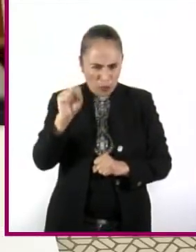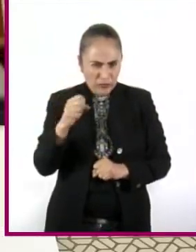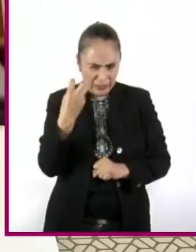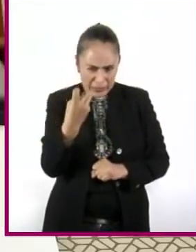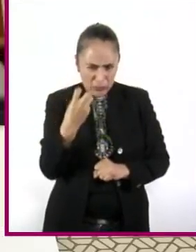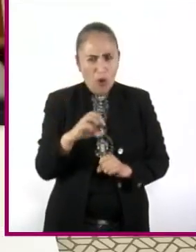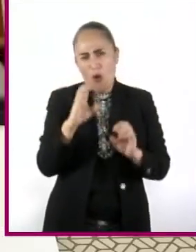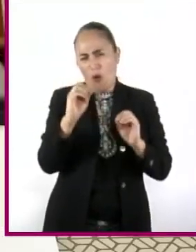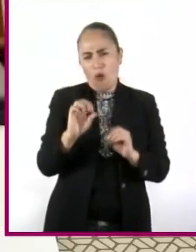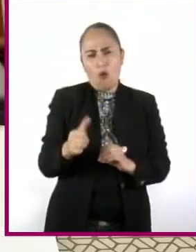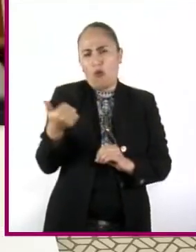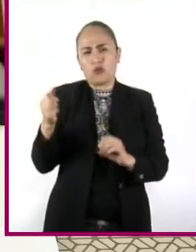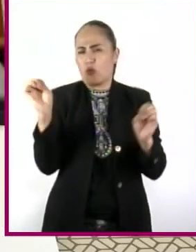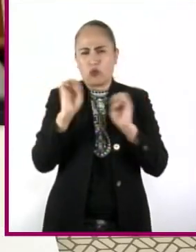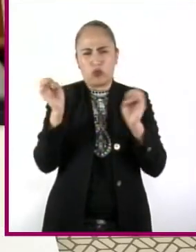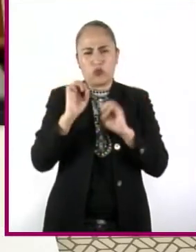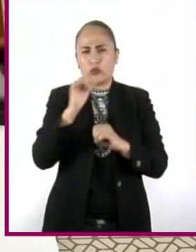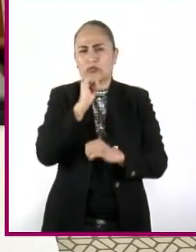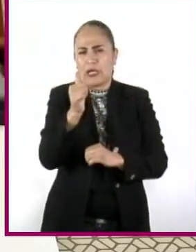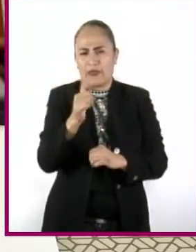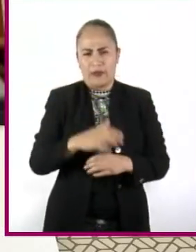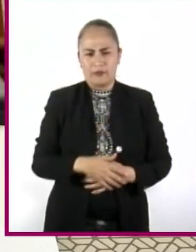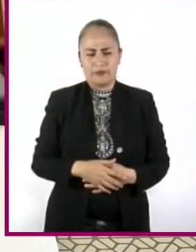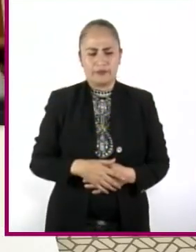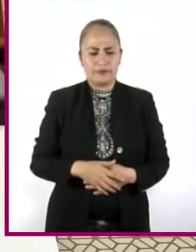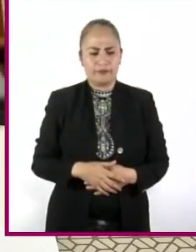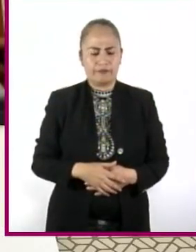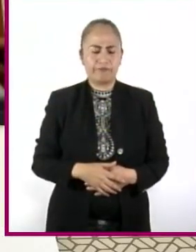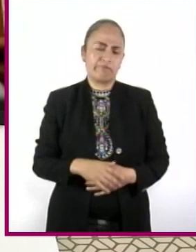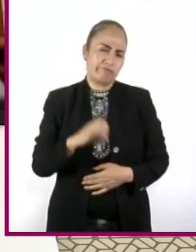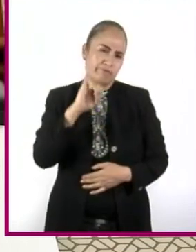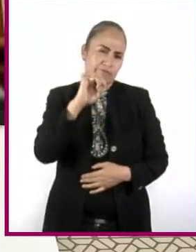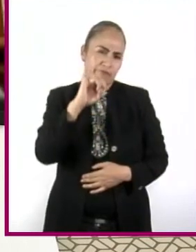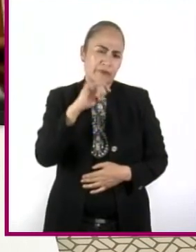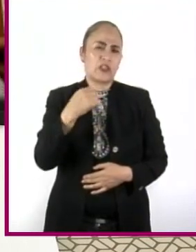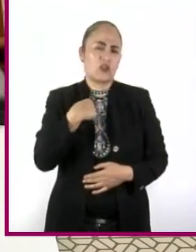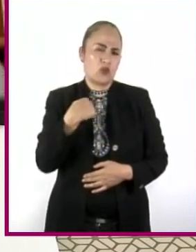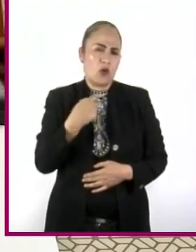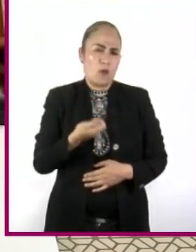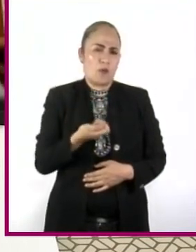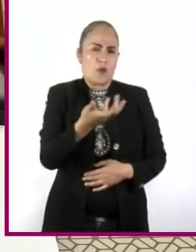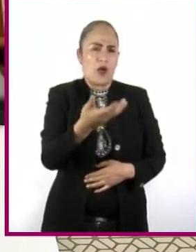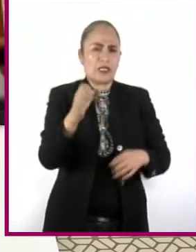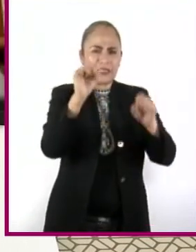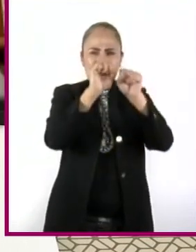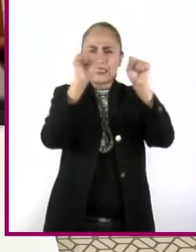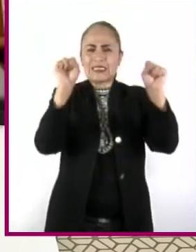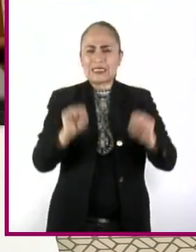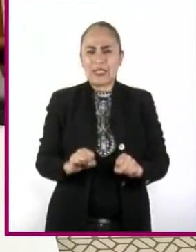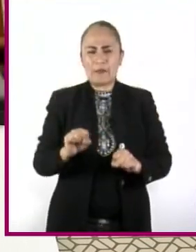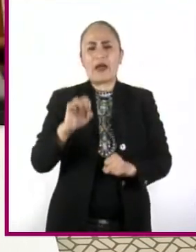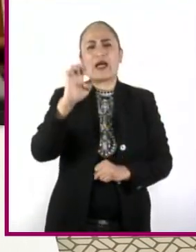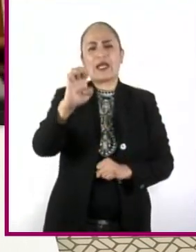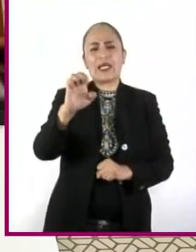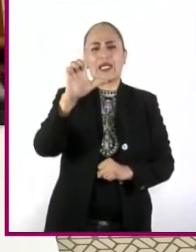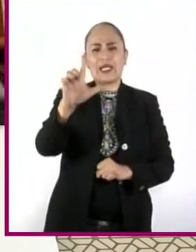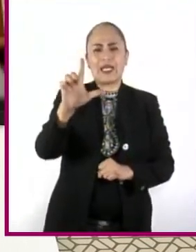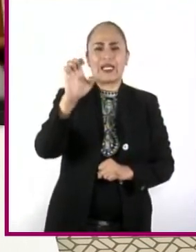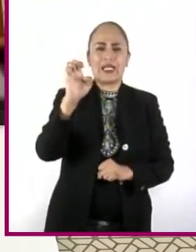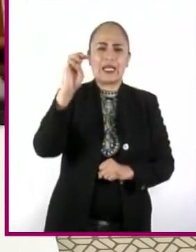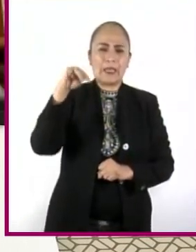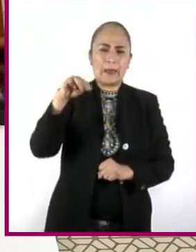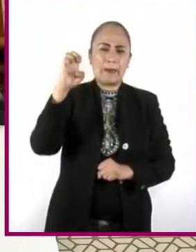por supuesto. Yo les llamo a estos sistemas elementales. Yo, de hecho, me